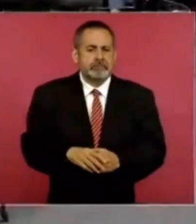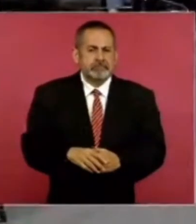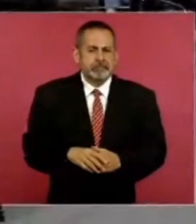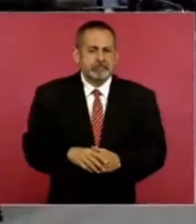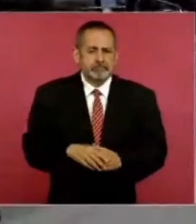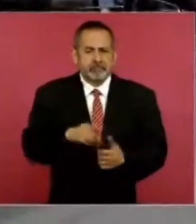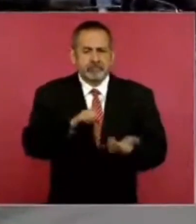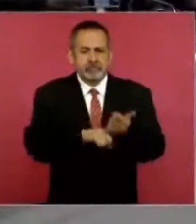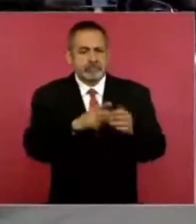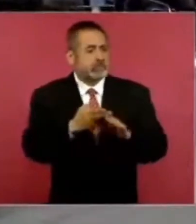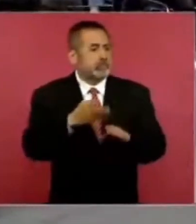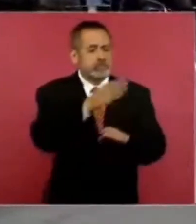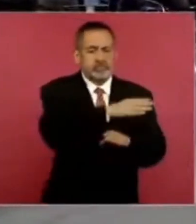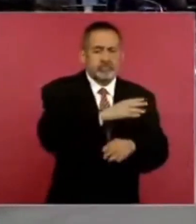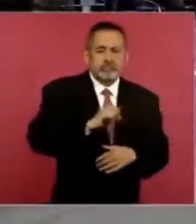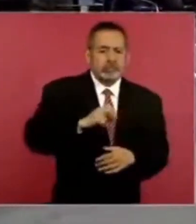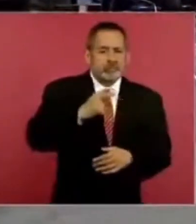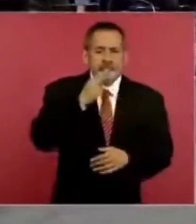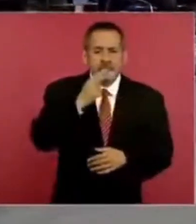hablaba